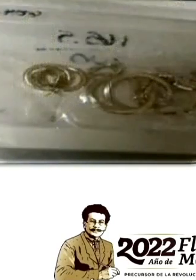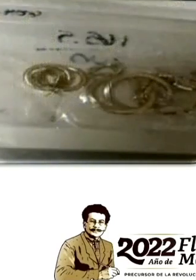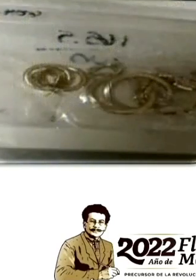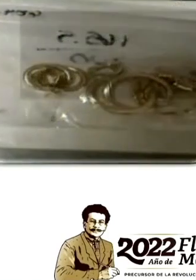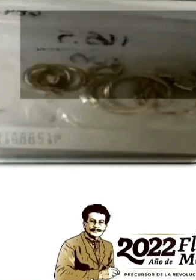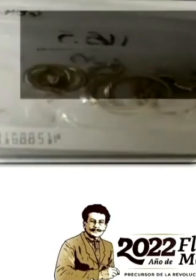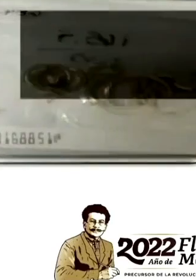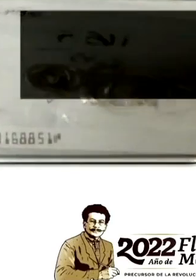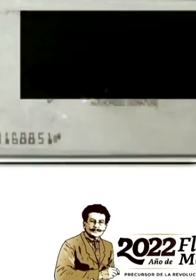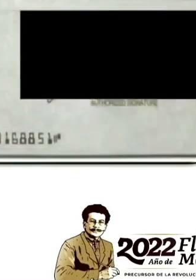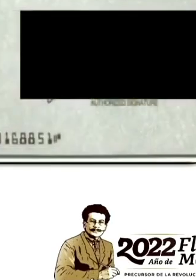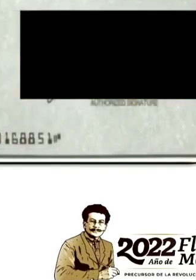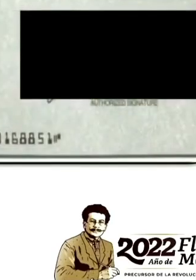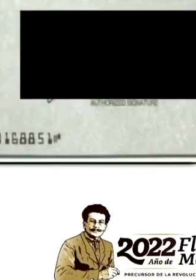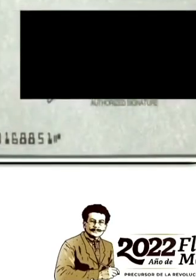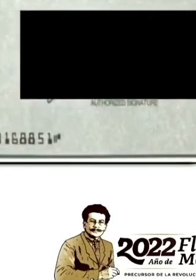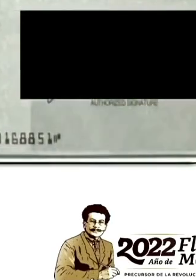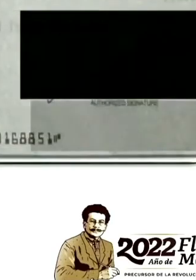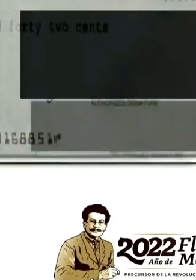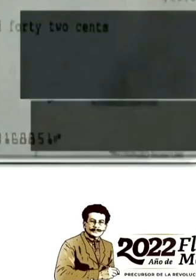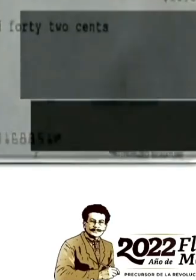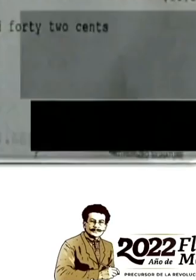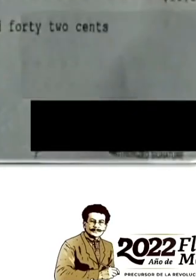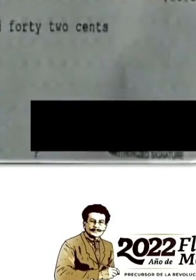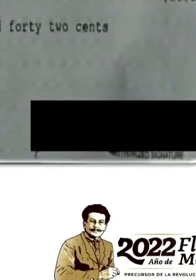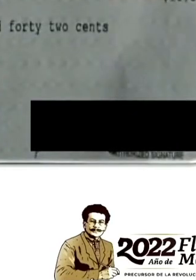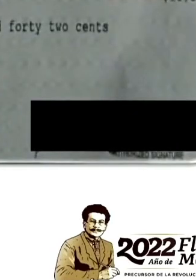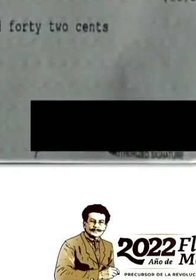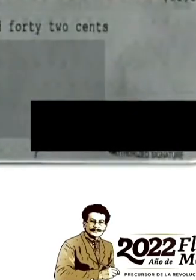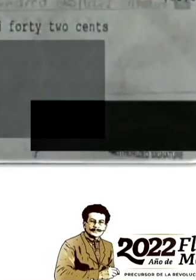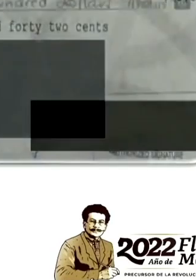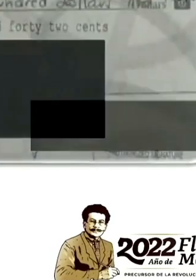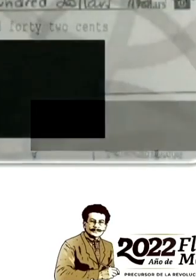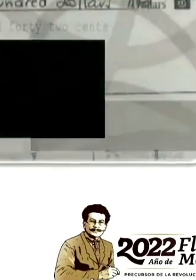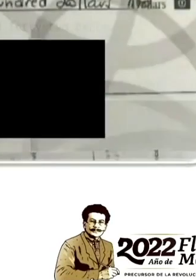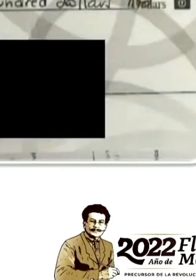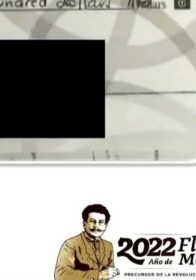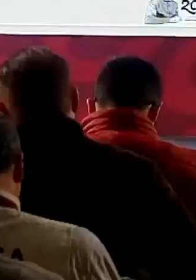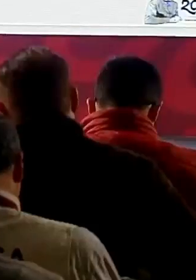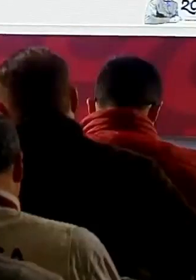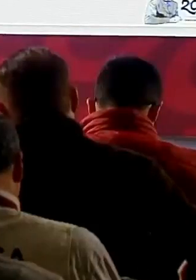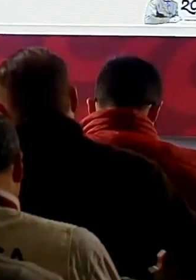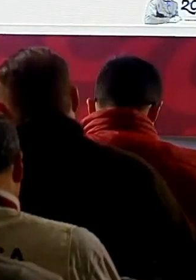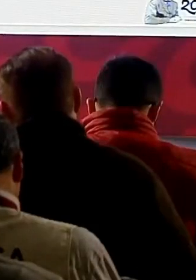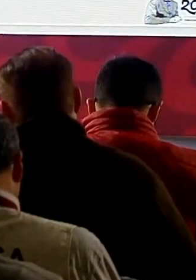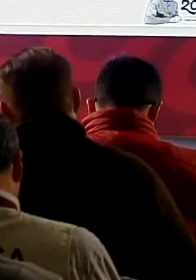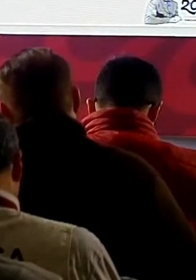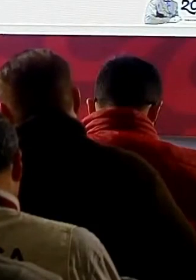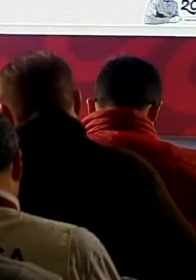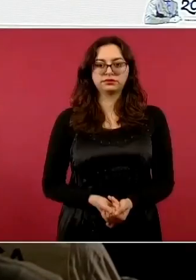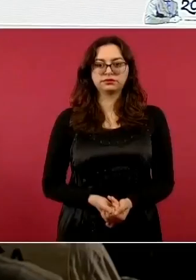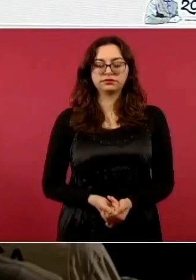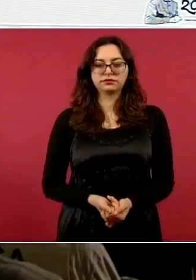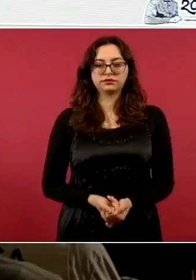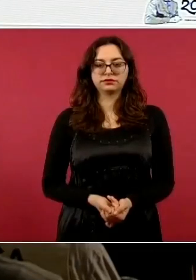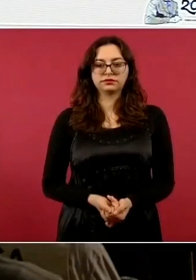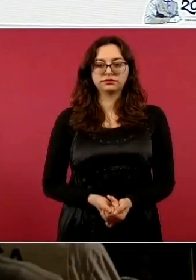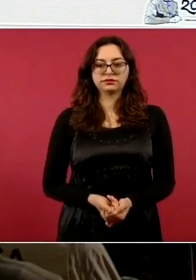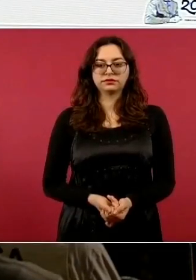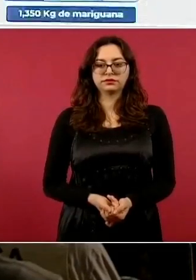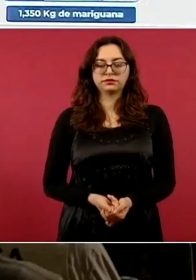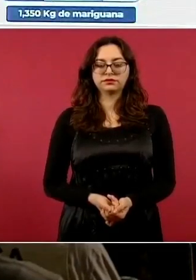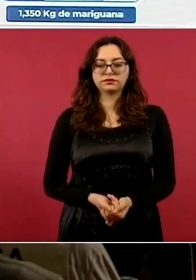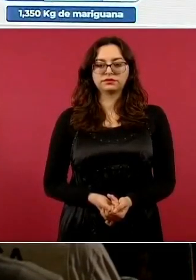millones de pesos también se aseguró 57.7 millones de dólares adelante por